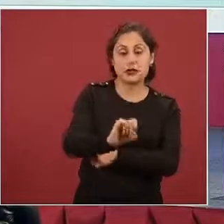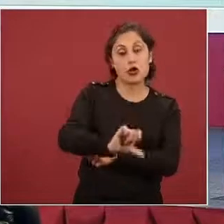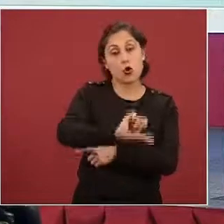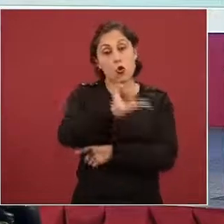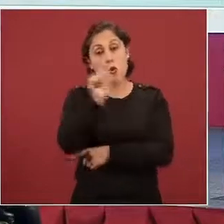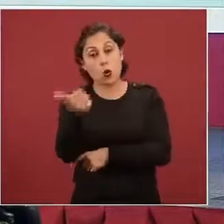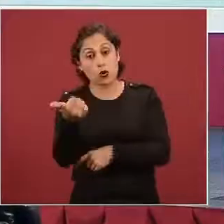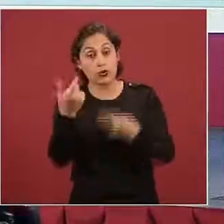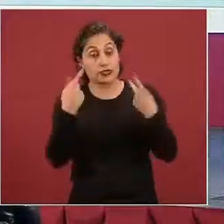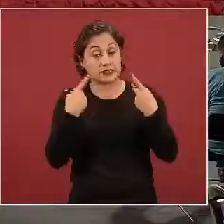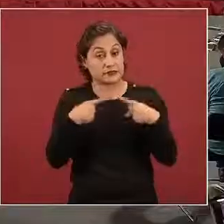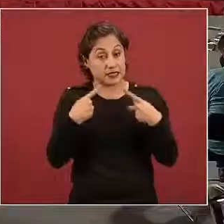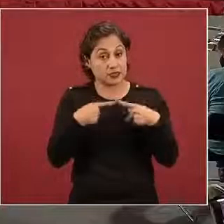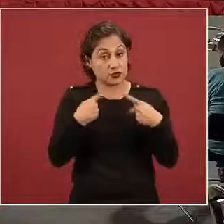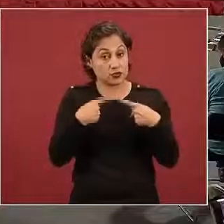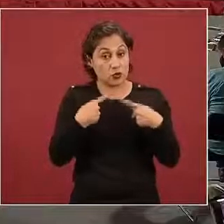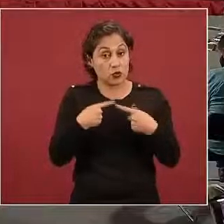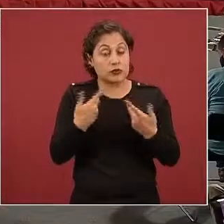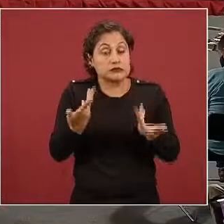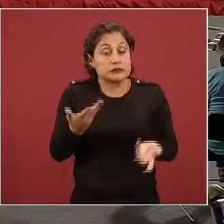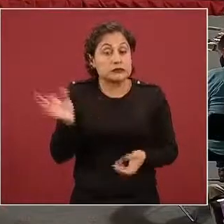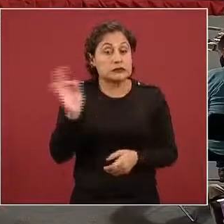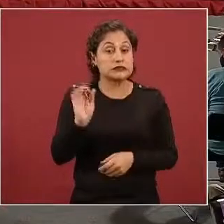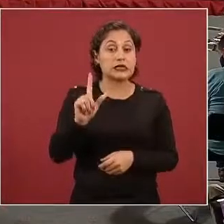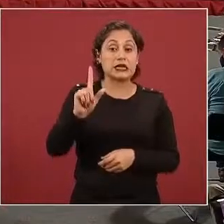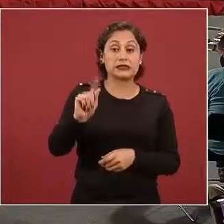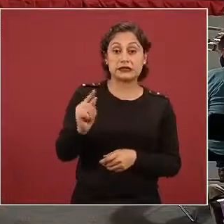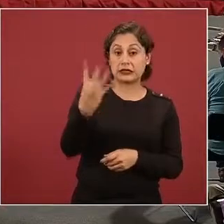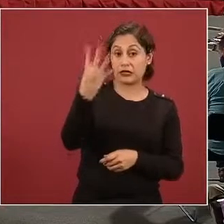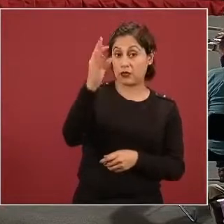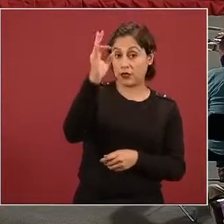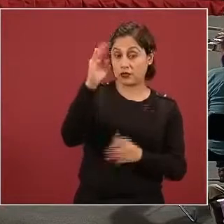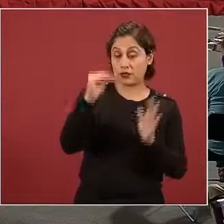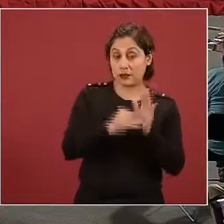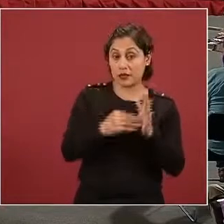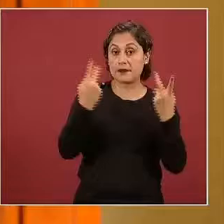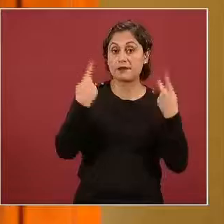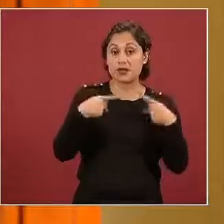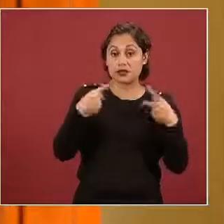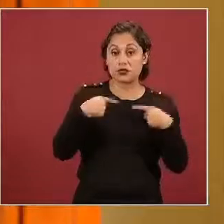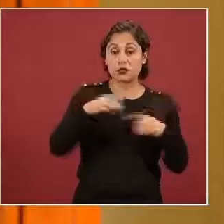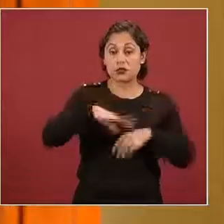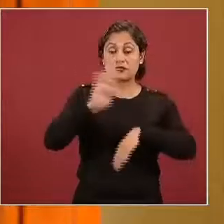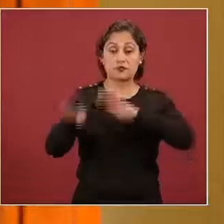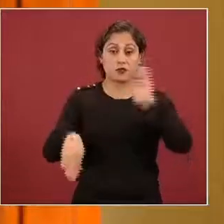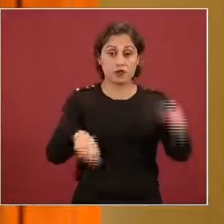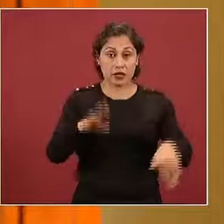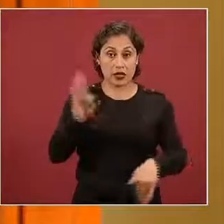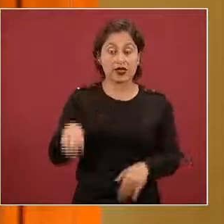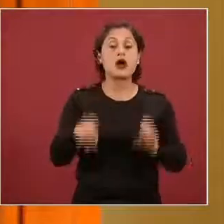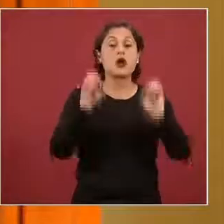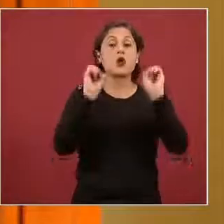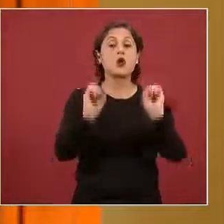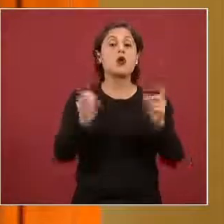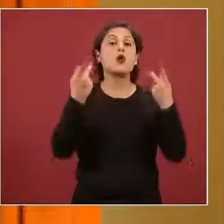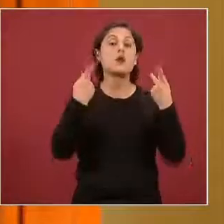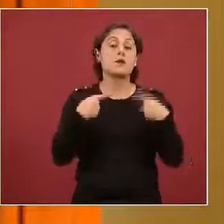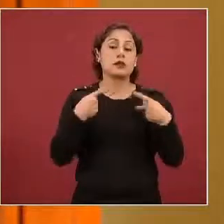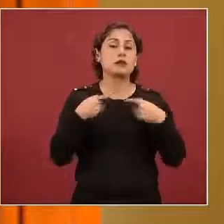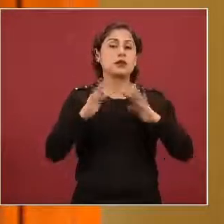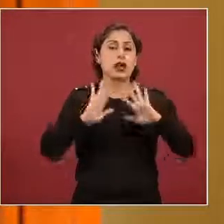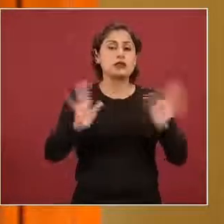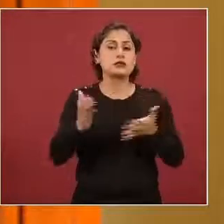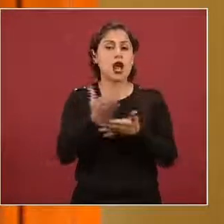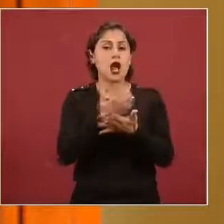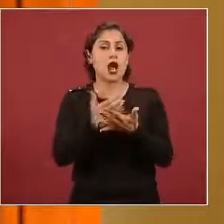desafortunadamente, son estas 74,000 personas que han perdido la vida, o son personas que ya se han recuperado. Algunas